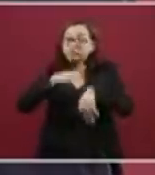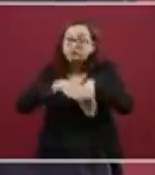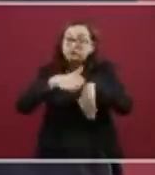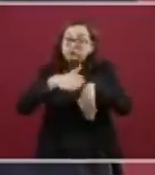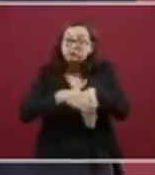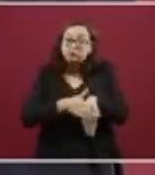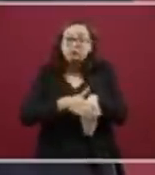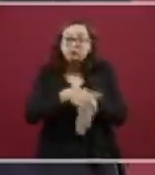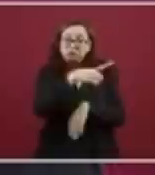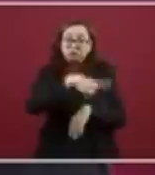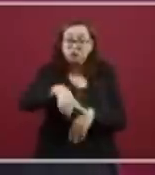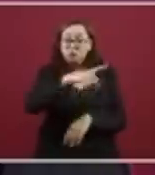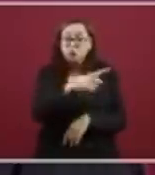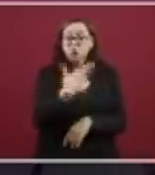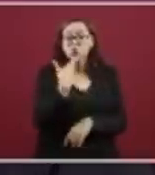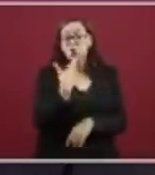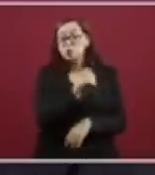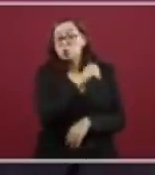y a